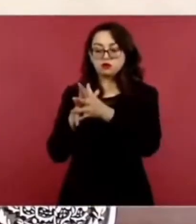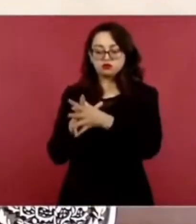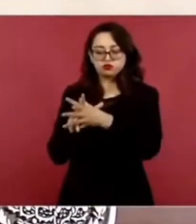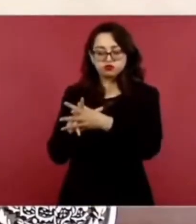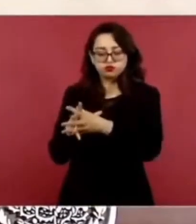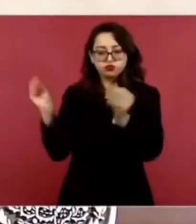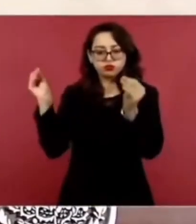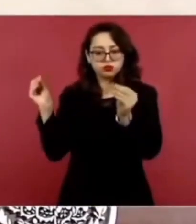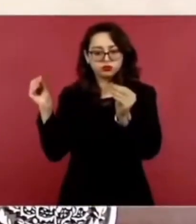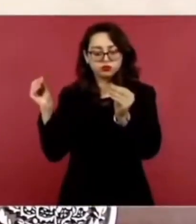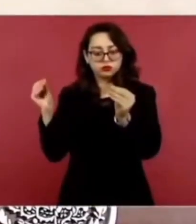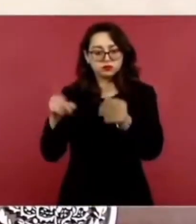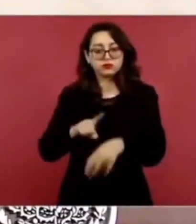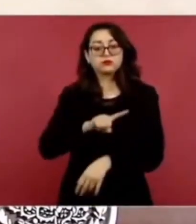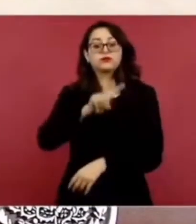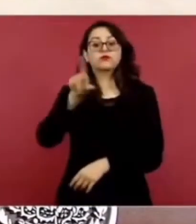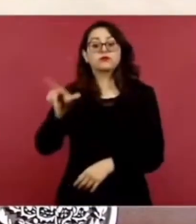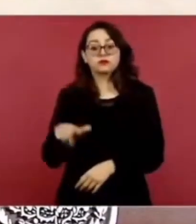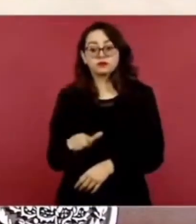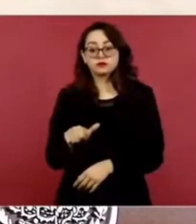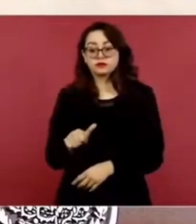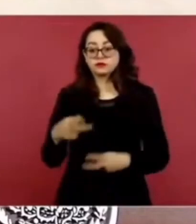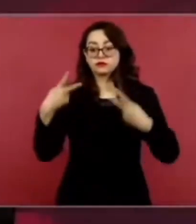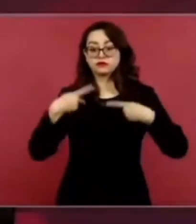tenga en la cárcel